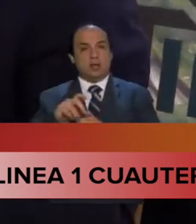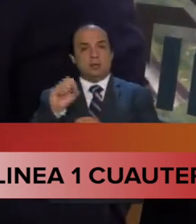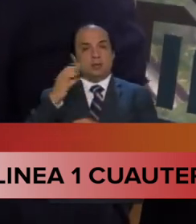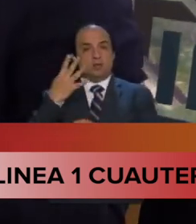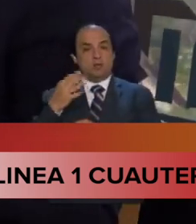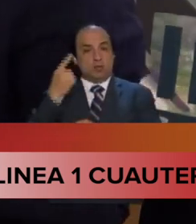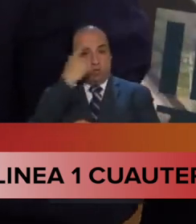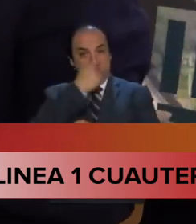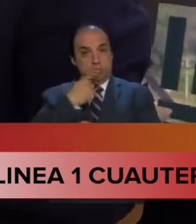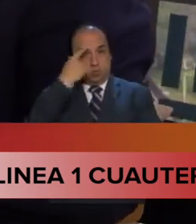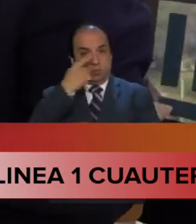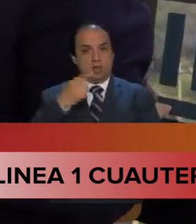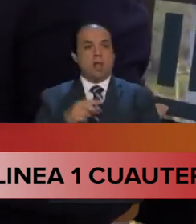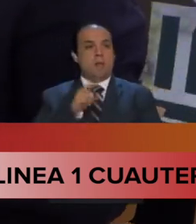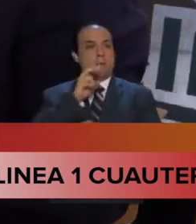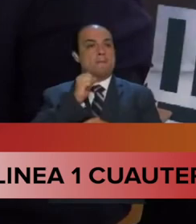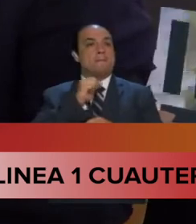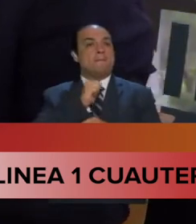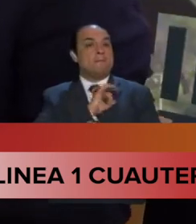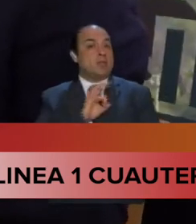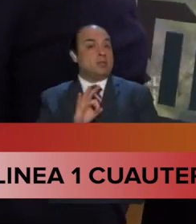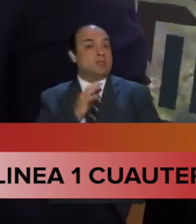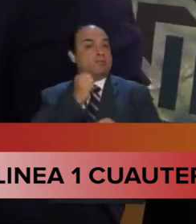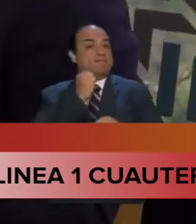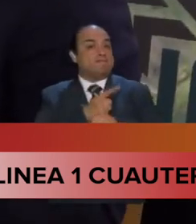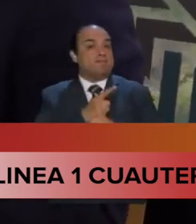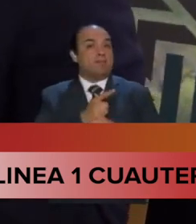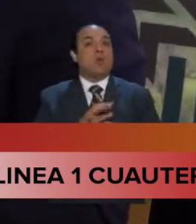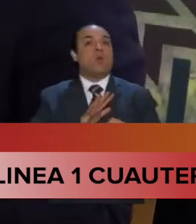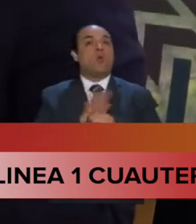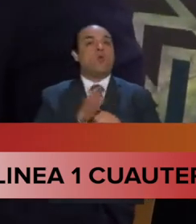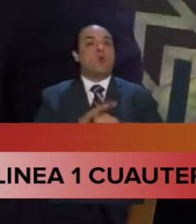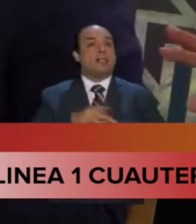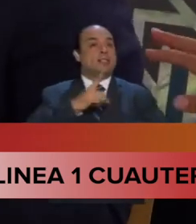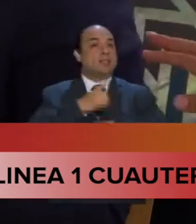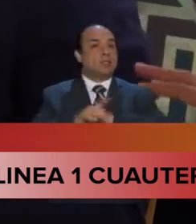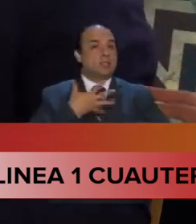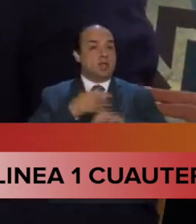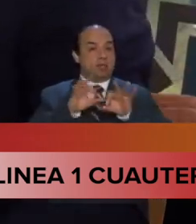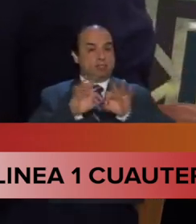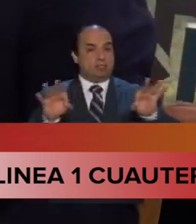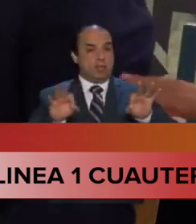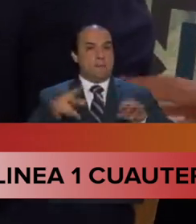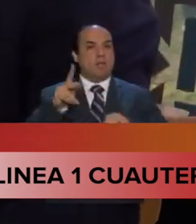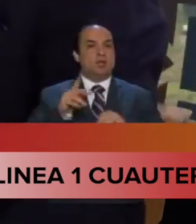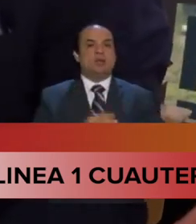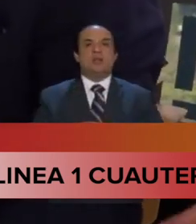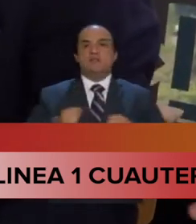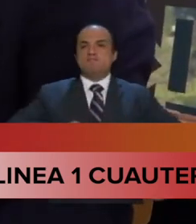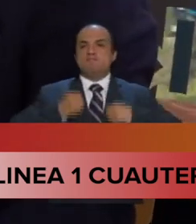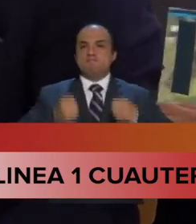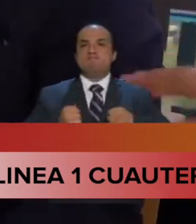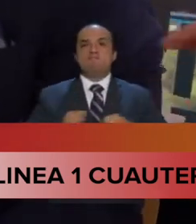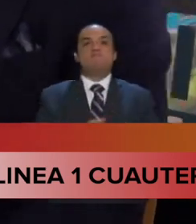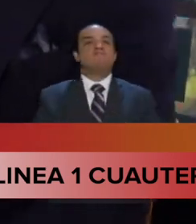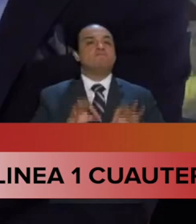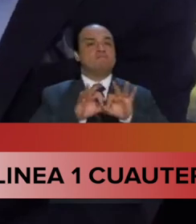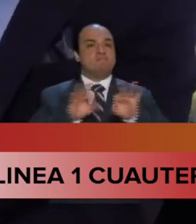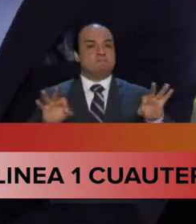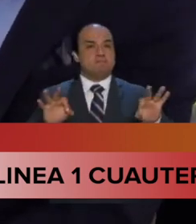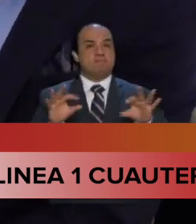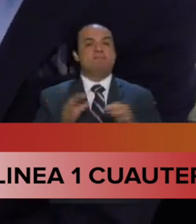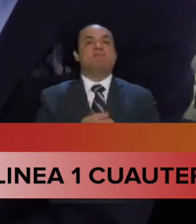ver cualquier defecto que puede tener el cable, pero el cable es muy poco probable que se rompa.